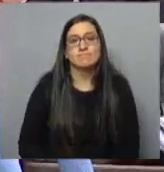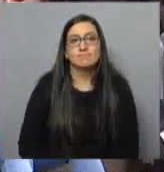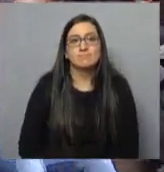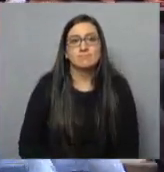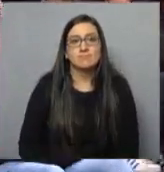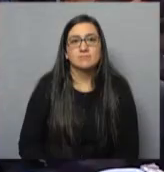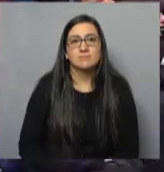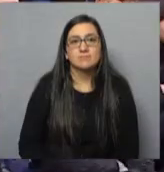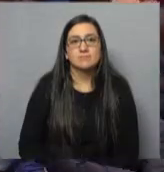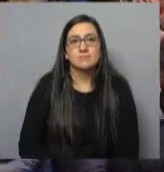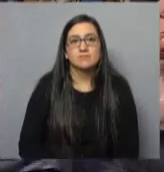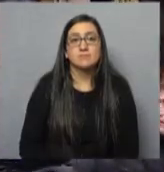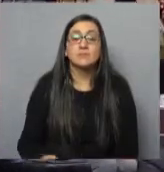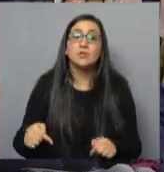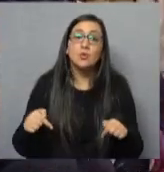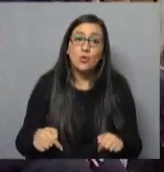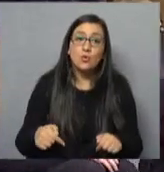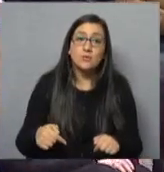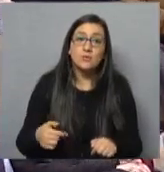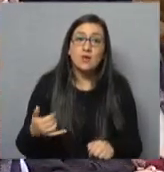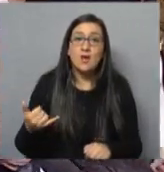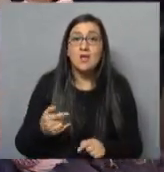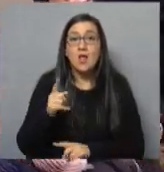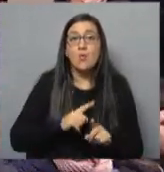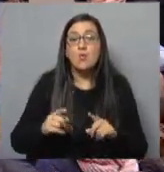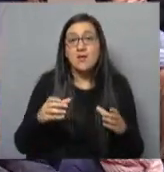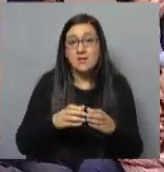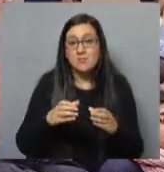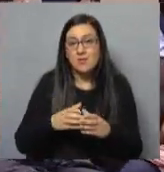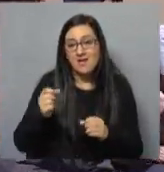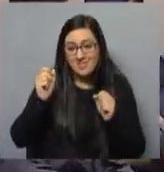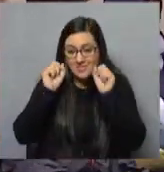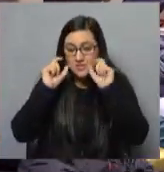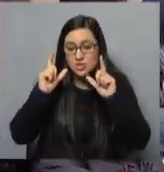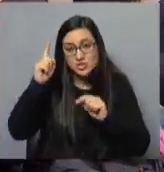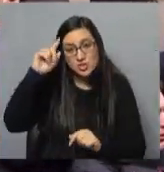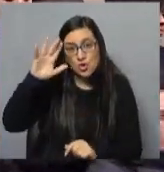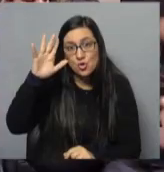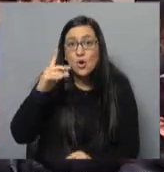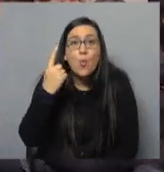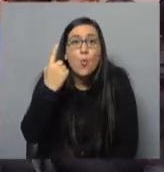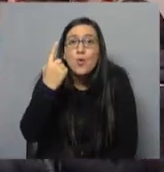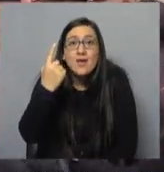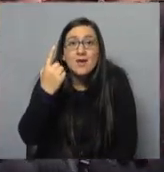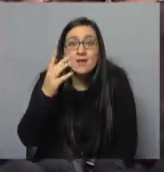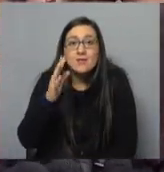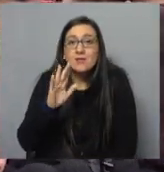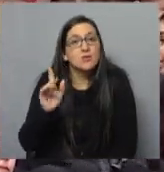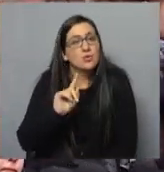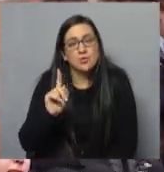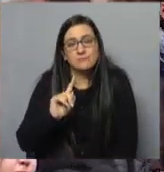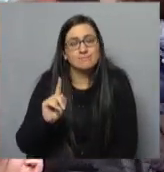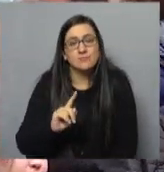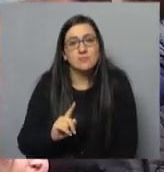sucedido. ¿Hoy hay un equipo, hay atención psicológica, aunque sea una? No, se supone que en el momento